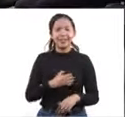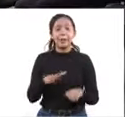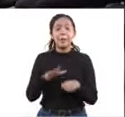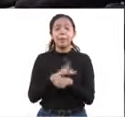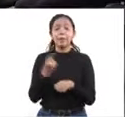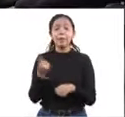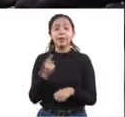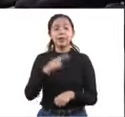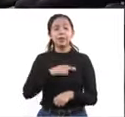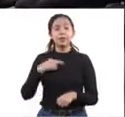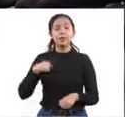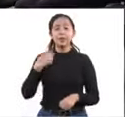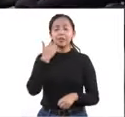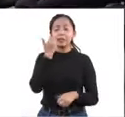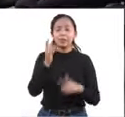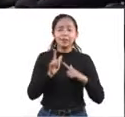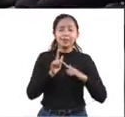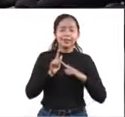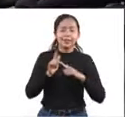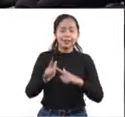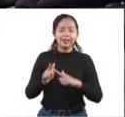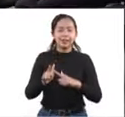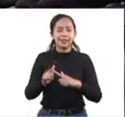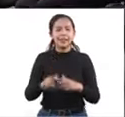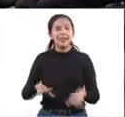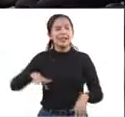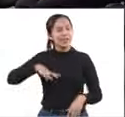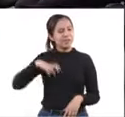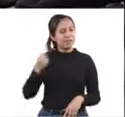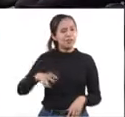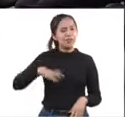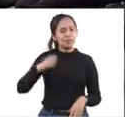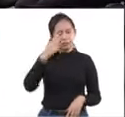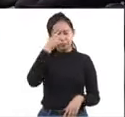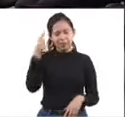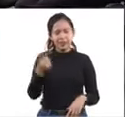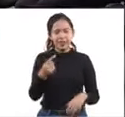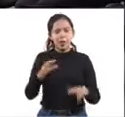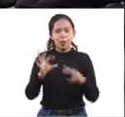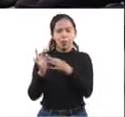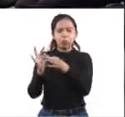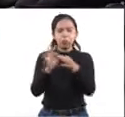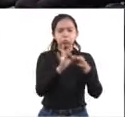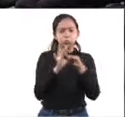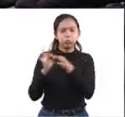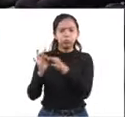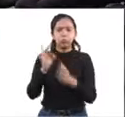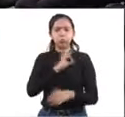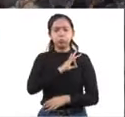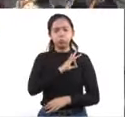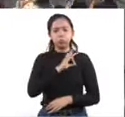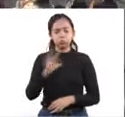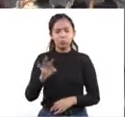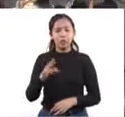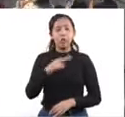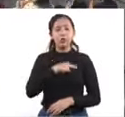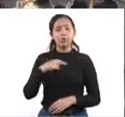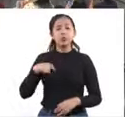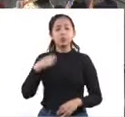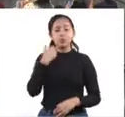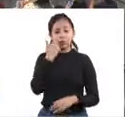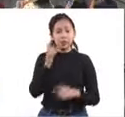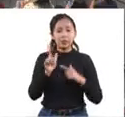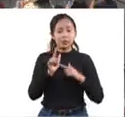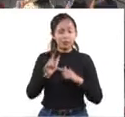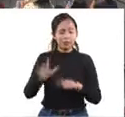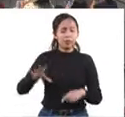continuar rompiendo el dique para llegar con ustedes. Queremos seguir luchando de la mano con ustedes,